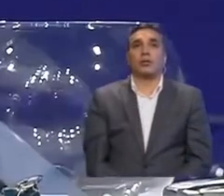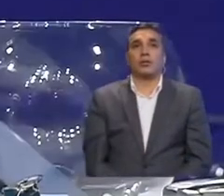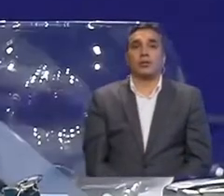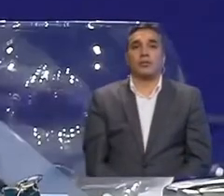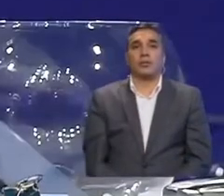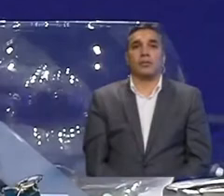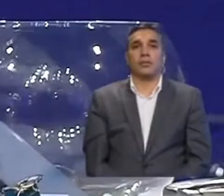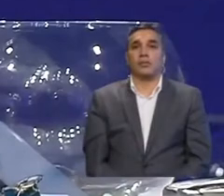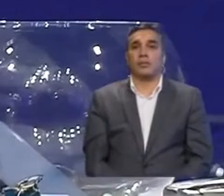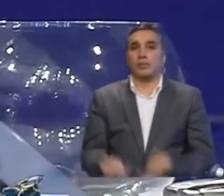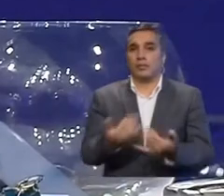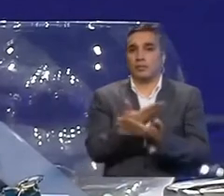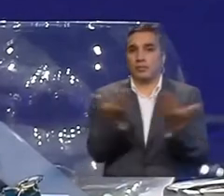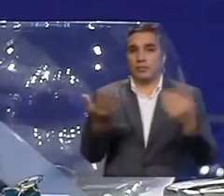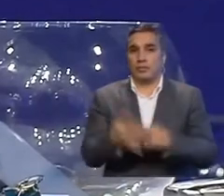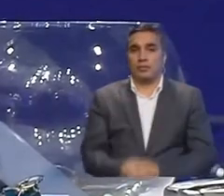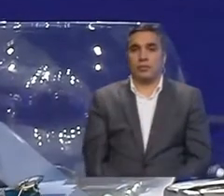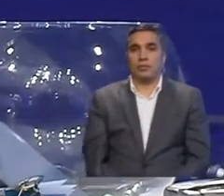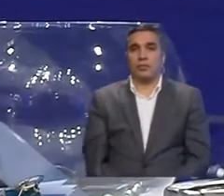es la siguiente.